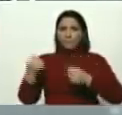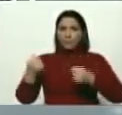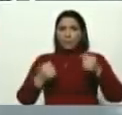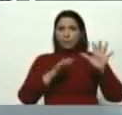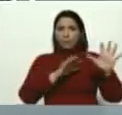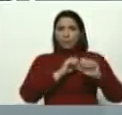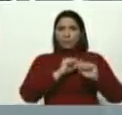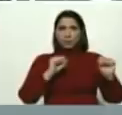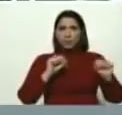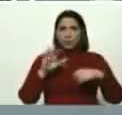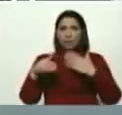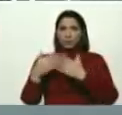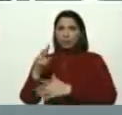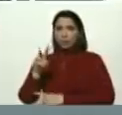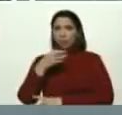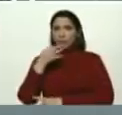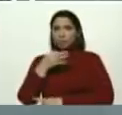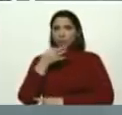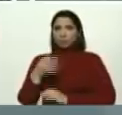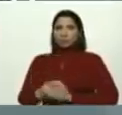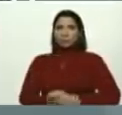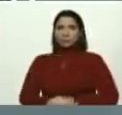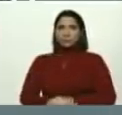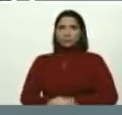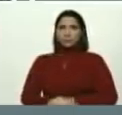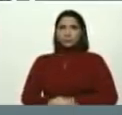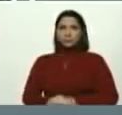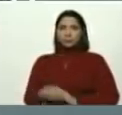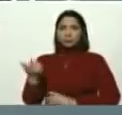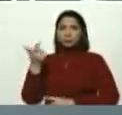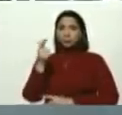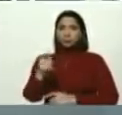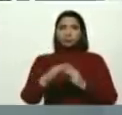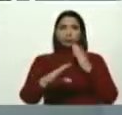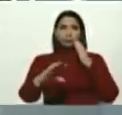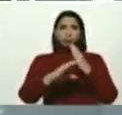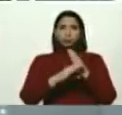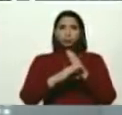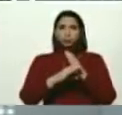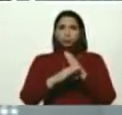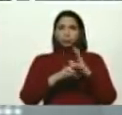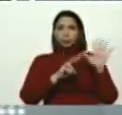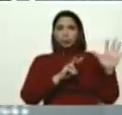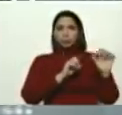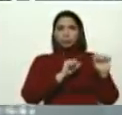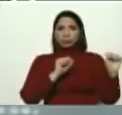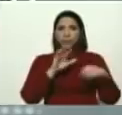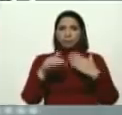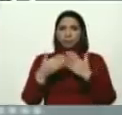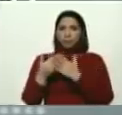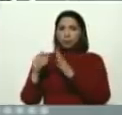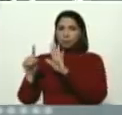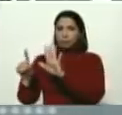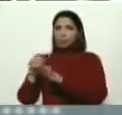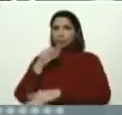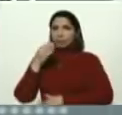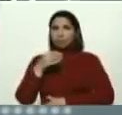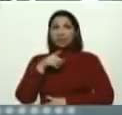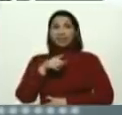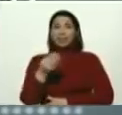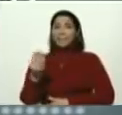de la mañana a 2 de la tarde. El transporte público, de 7 de la mañana a 6 de la tarde. Ahí es